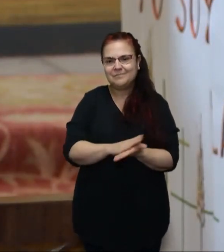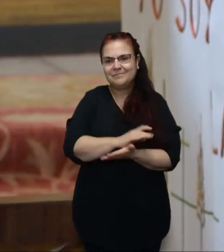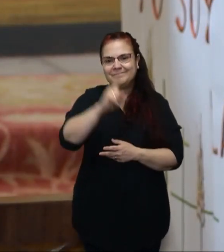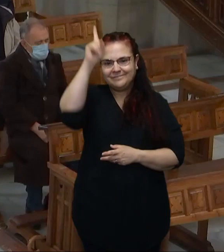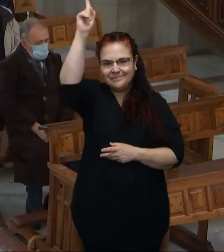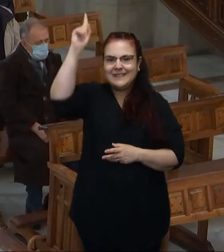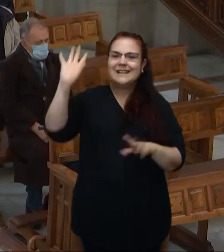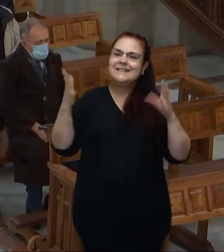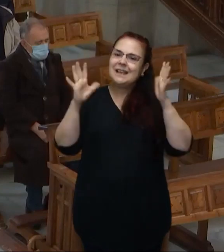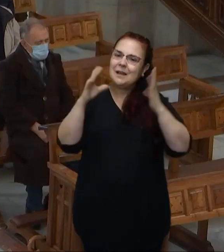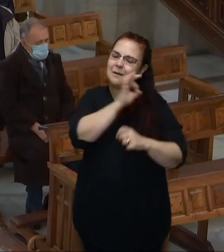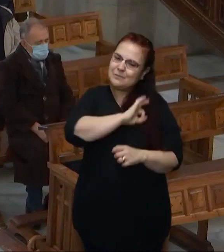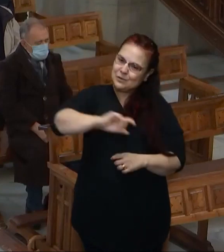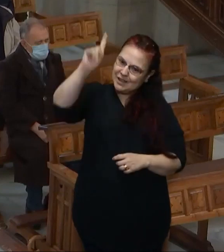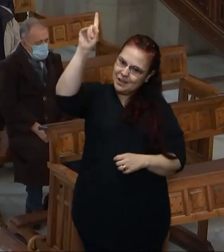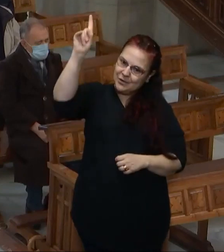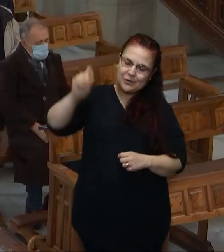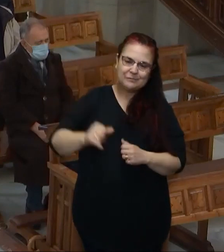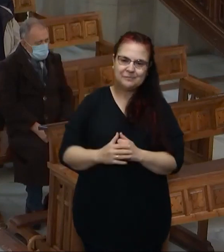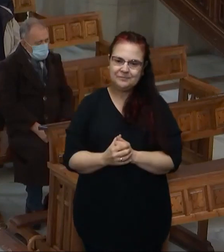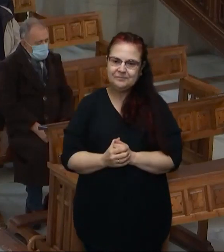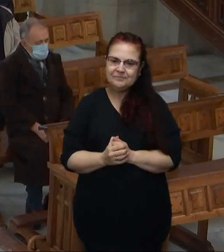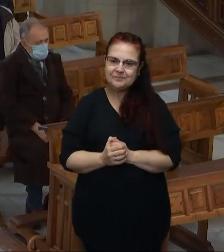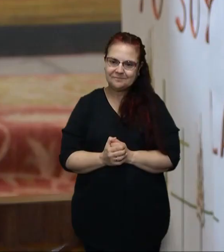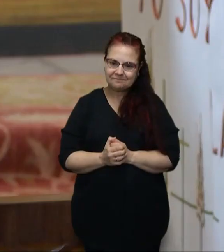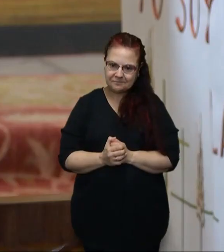Palabra de Dios. Te alabamos, Señor.